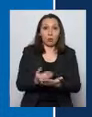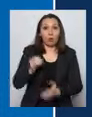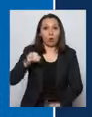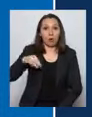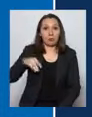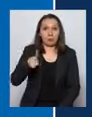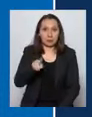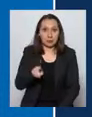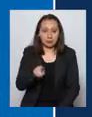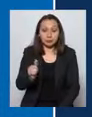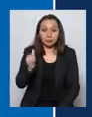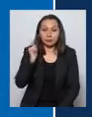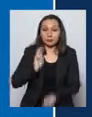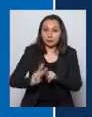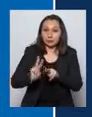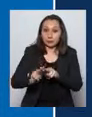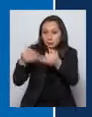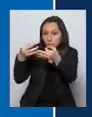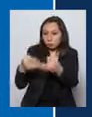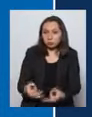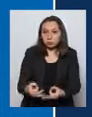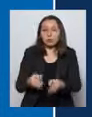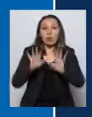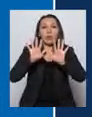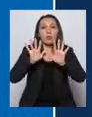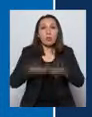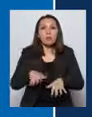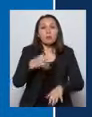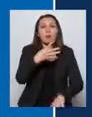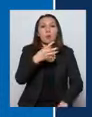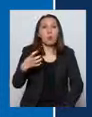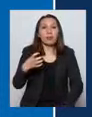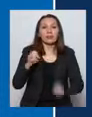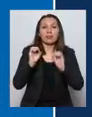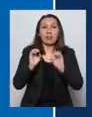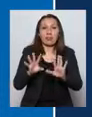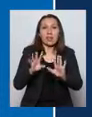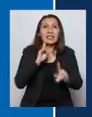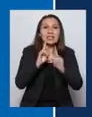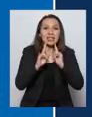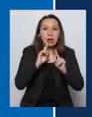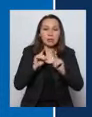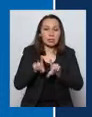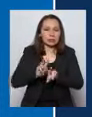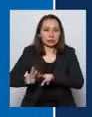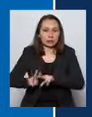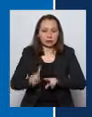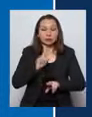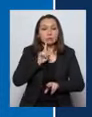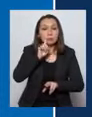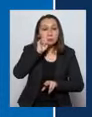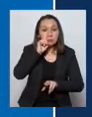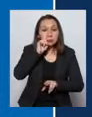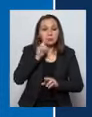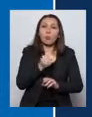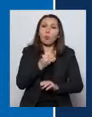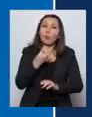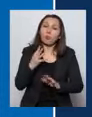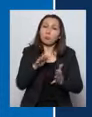hicieron ayer en total de 10.410 exámenes una cifra